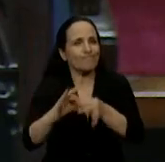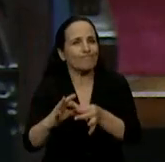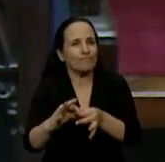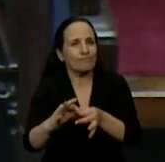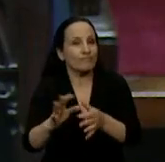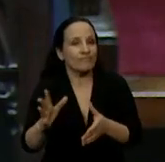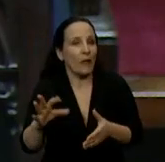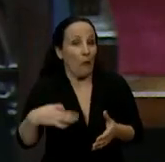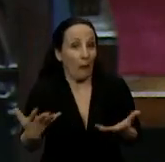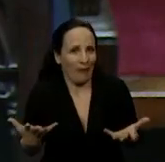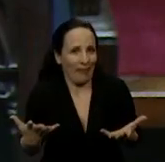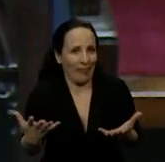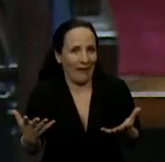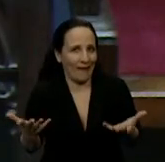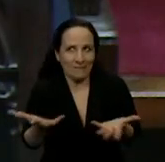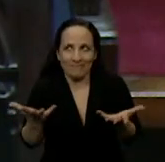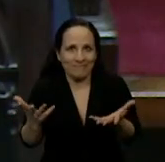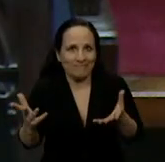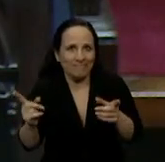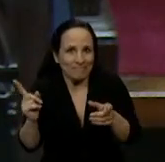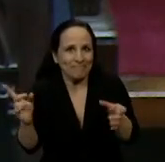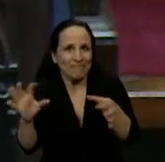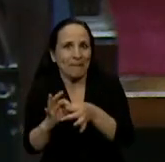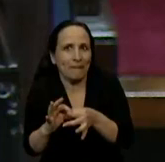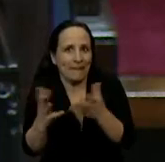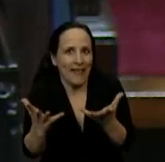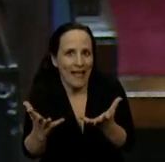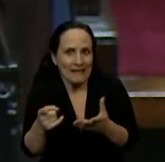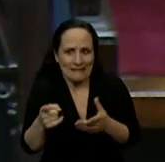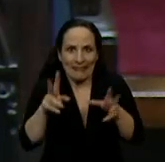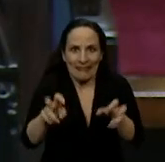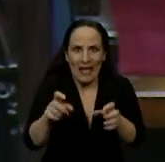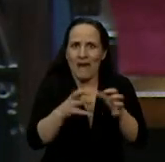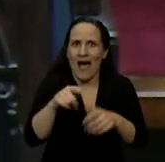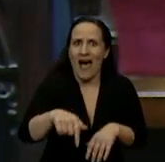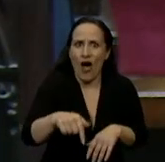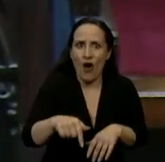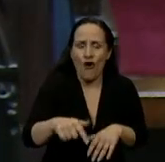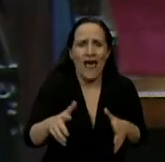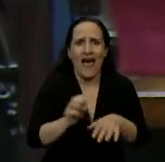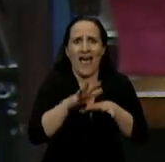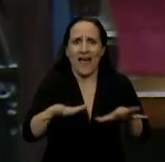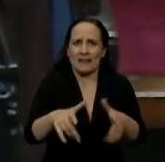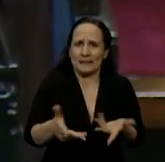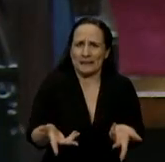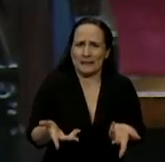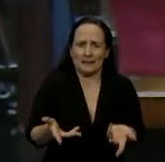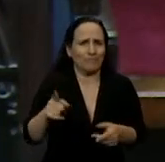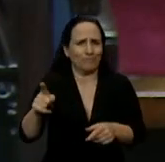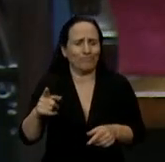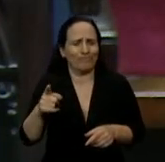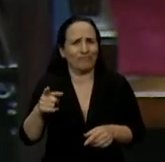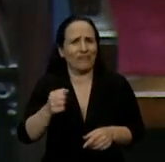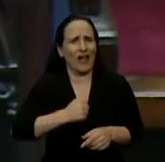vida. Es por ello que la decisión de tratar este proyecto en estos tiempos es a todas luces una ofensa para el culto